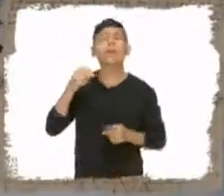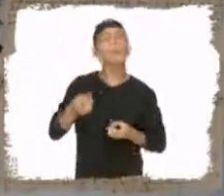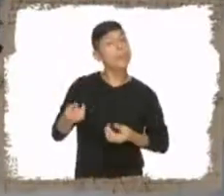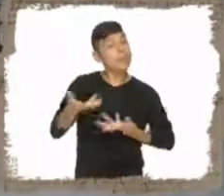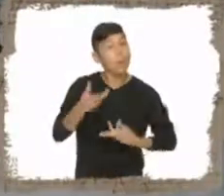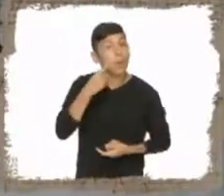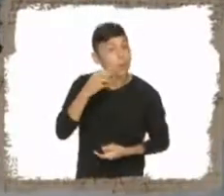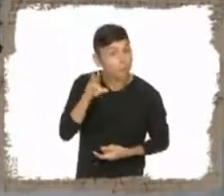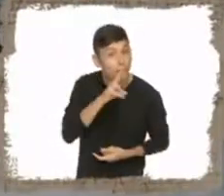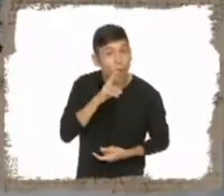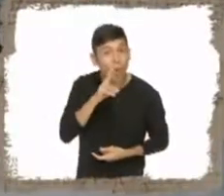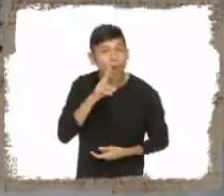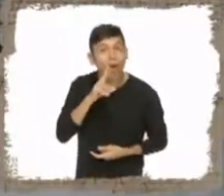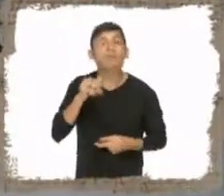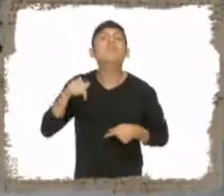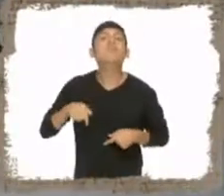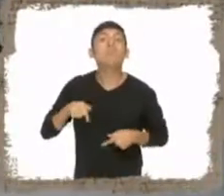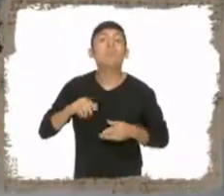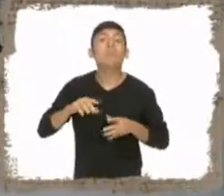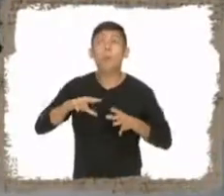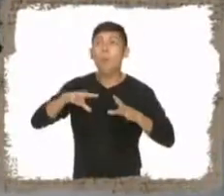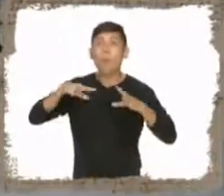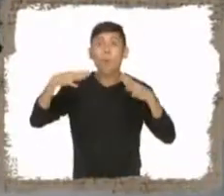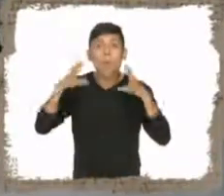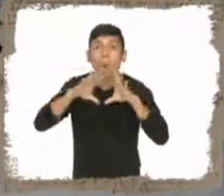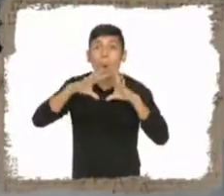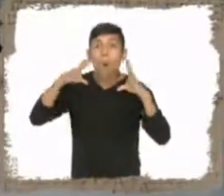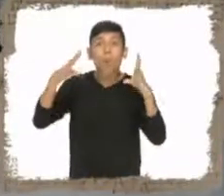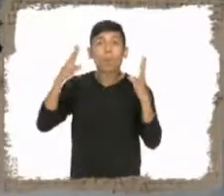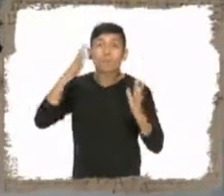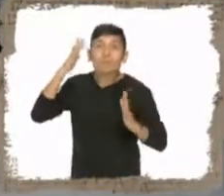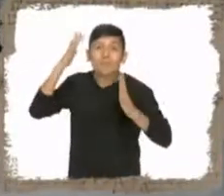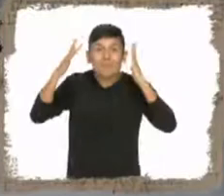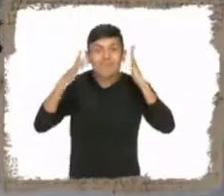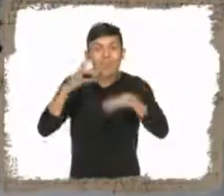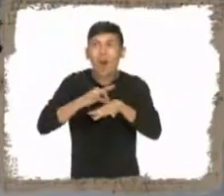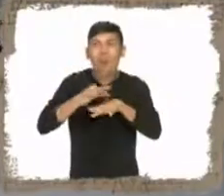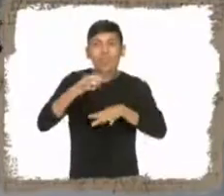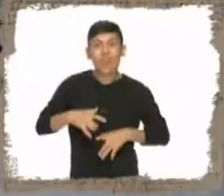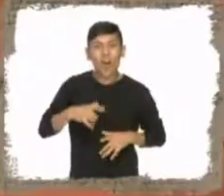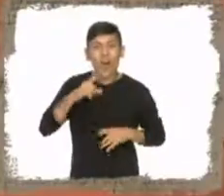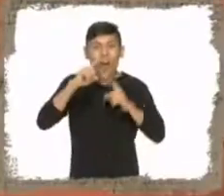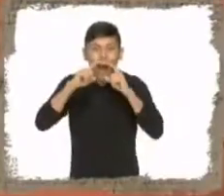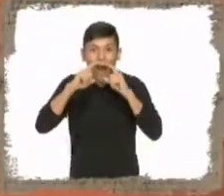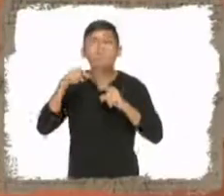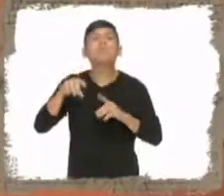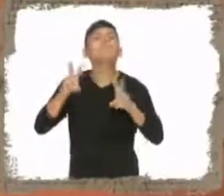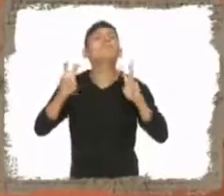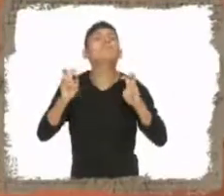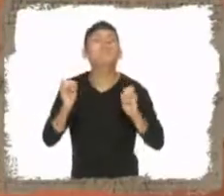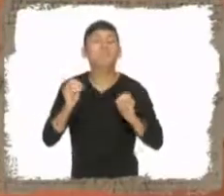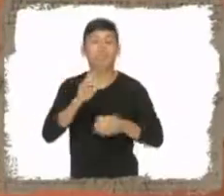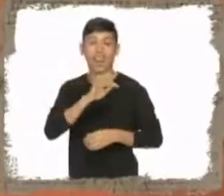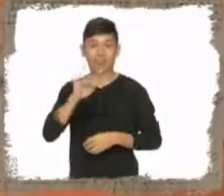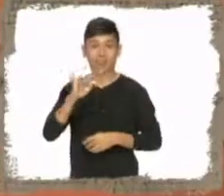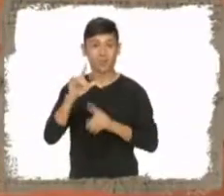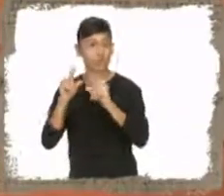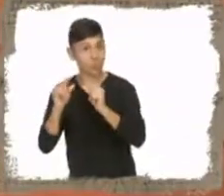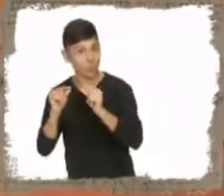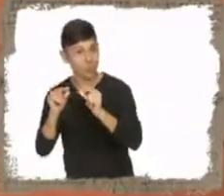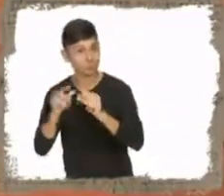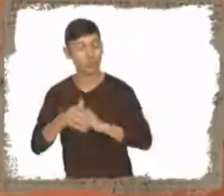salen. Bienvenidos y bienvenidas a Mundo Fascinante con el Dr. Alfredo. Y hoy vamos a hablar